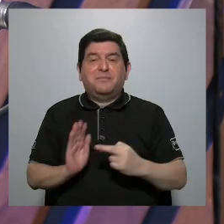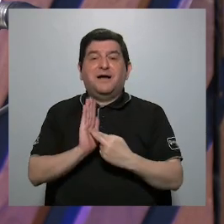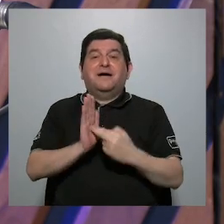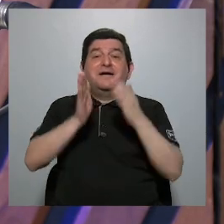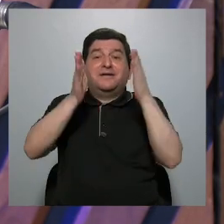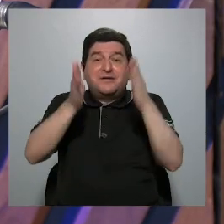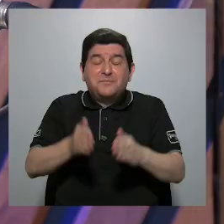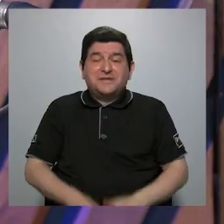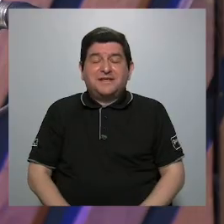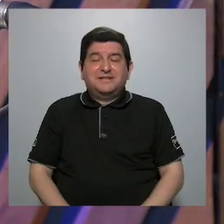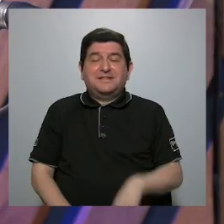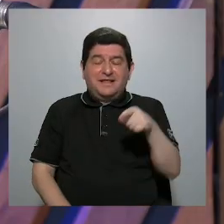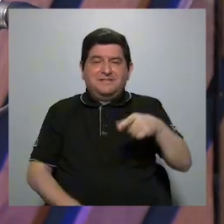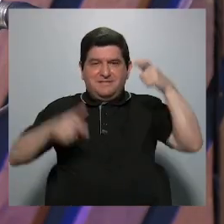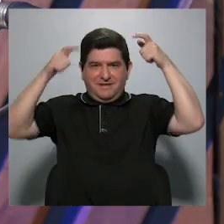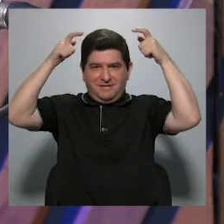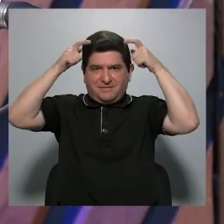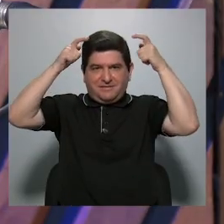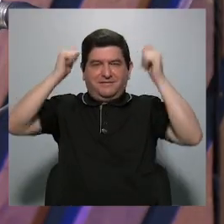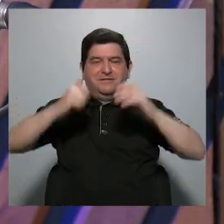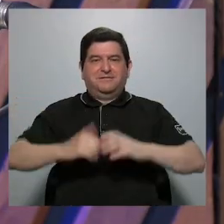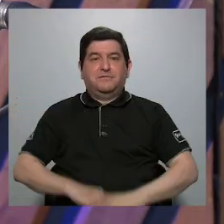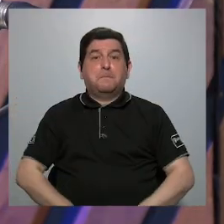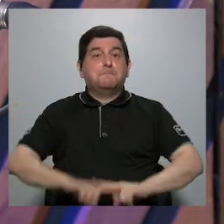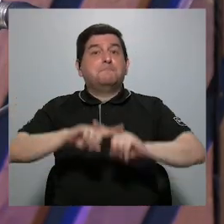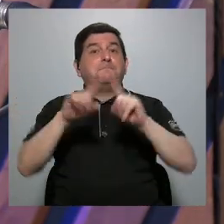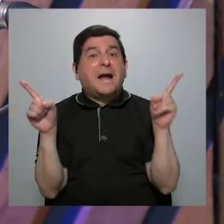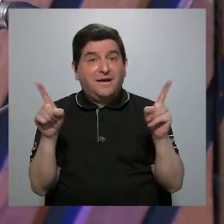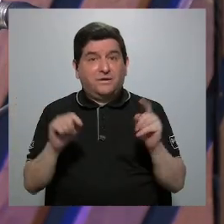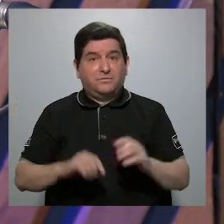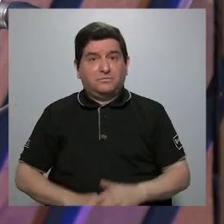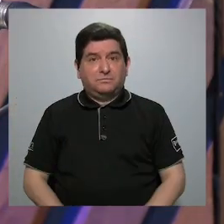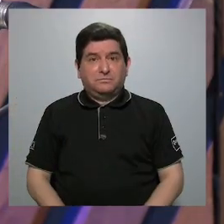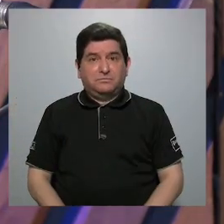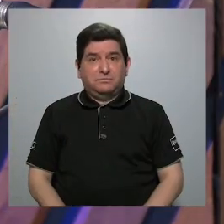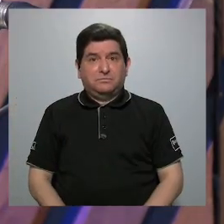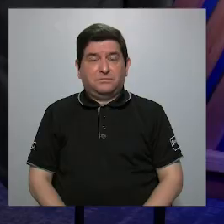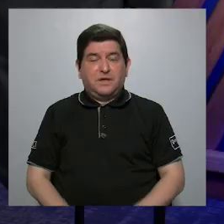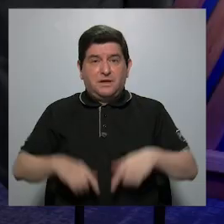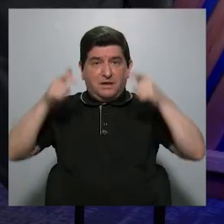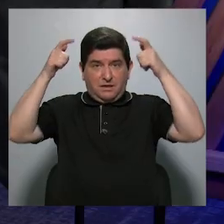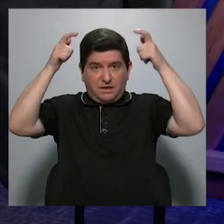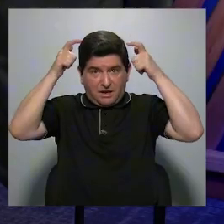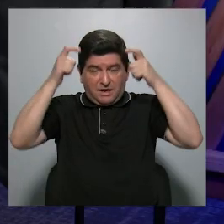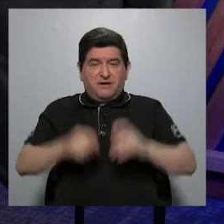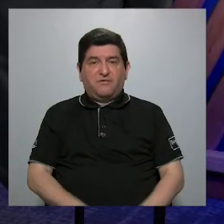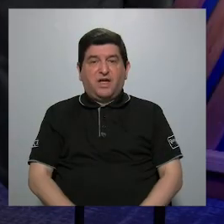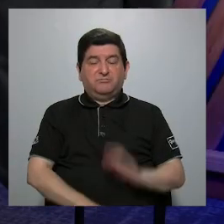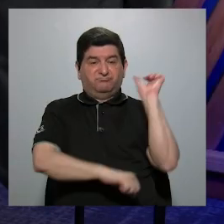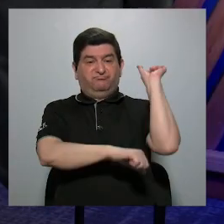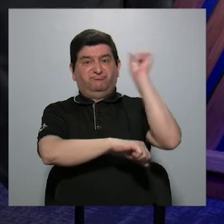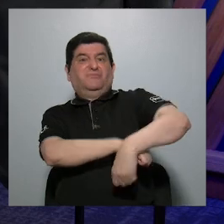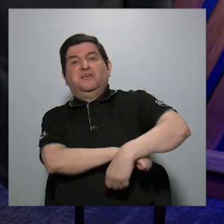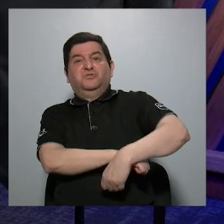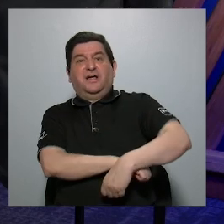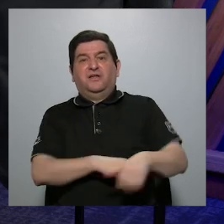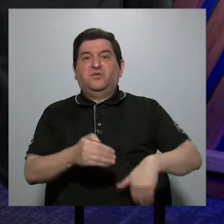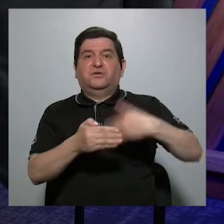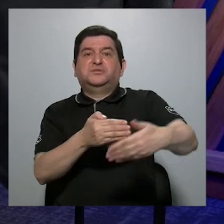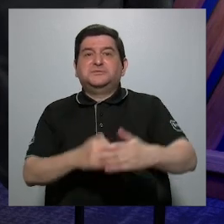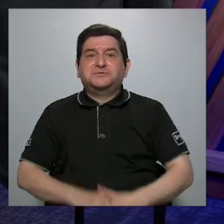un representante monarca. Pero el monarca cae